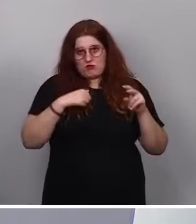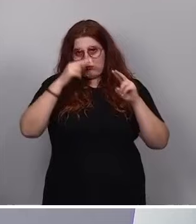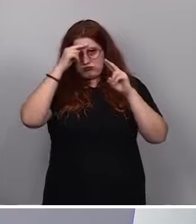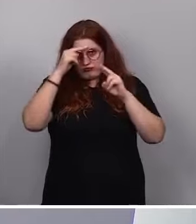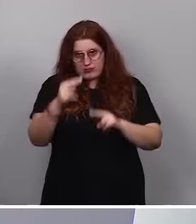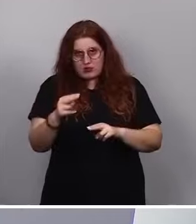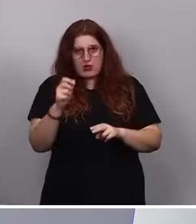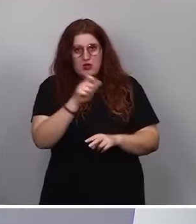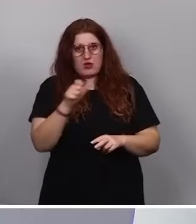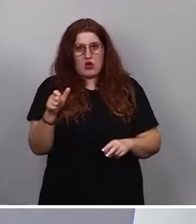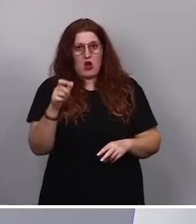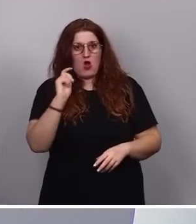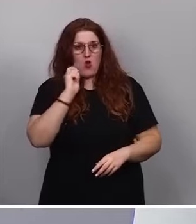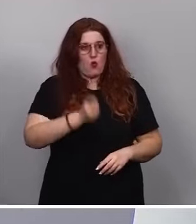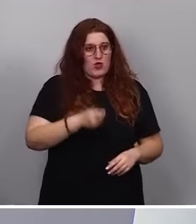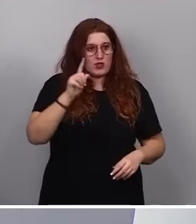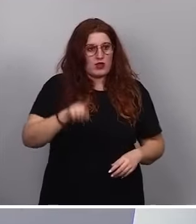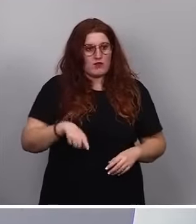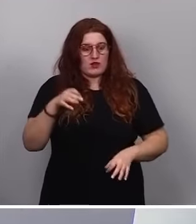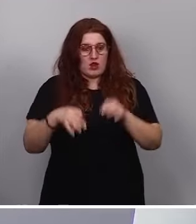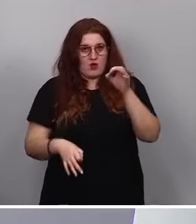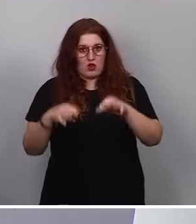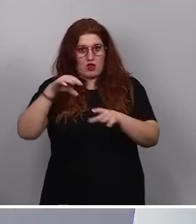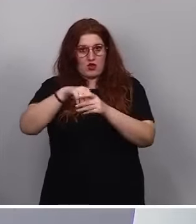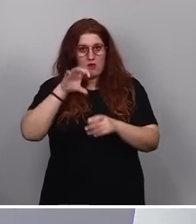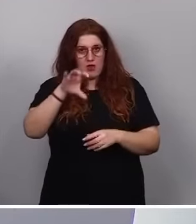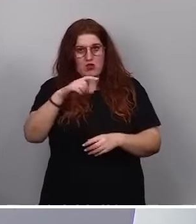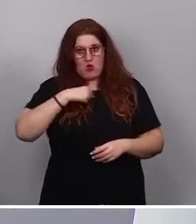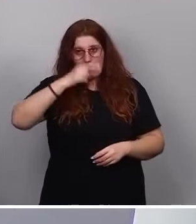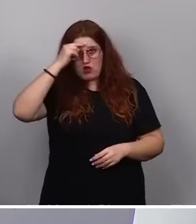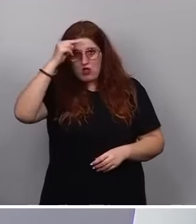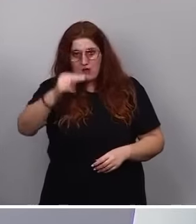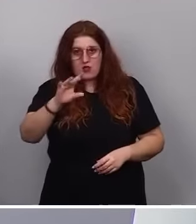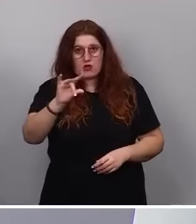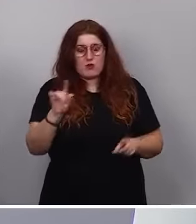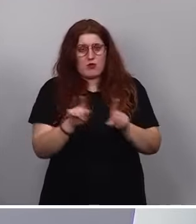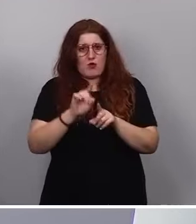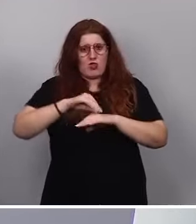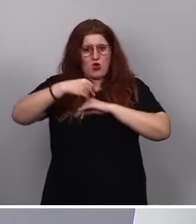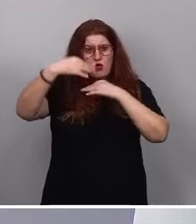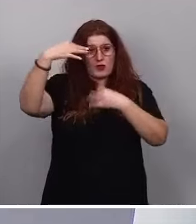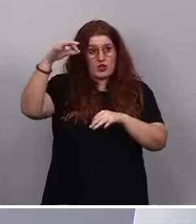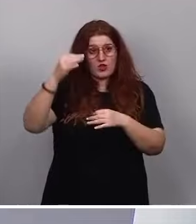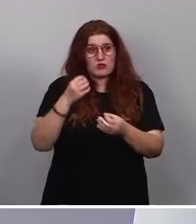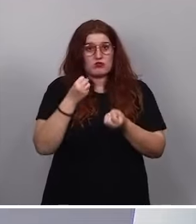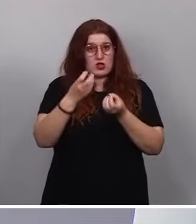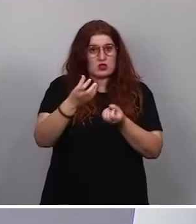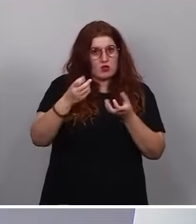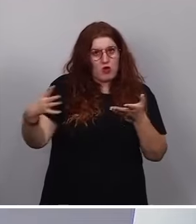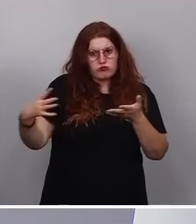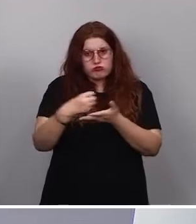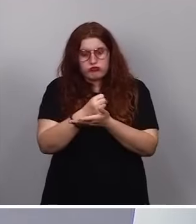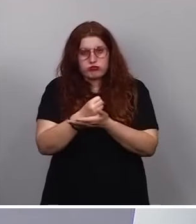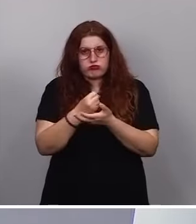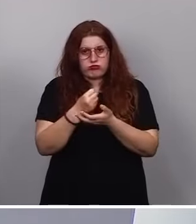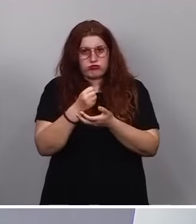supuesto, por la labor de los jueces y tribunales en nuestro país, pero reiterarle que toda la documentación, todos los testimonios, todos los informes que